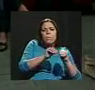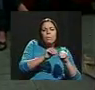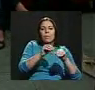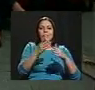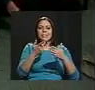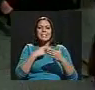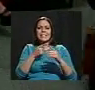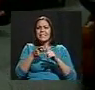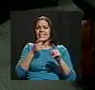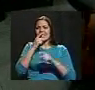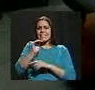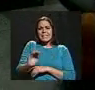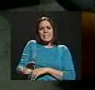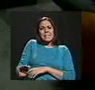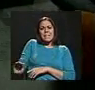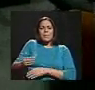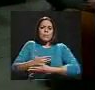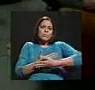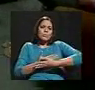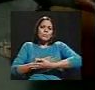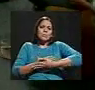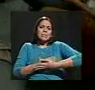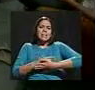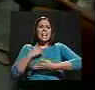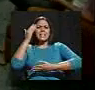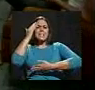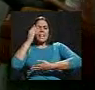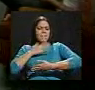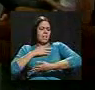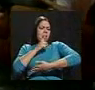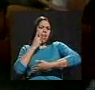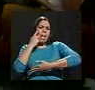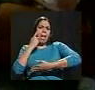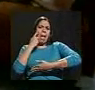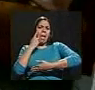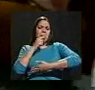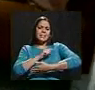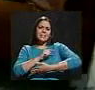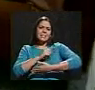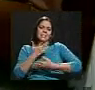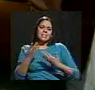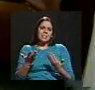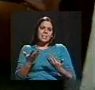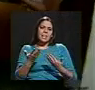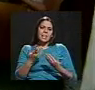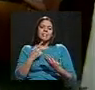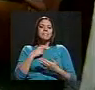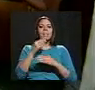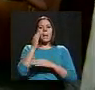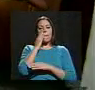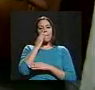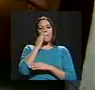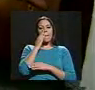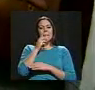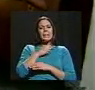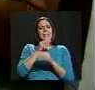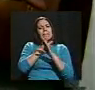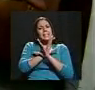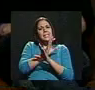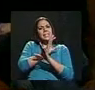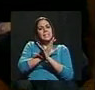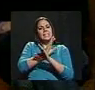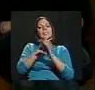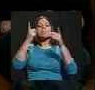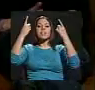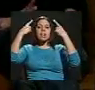recién nacidos. Saber que su hijo lloraba o le ocurría algo fue el motivo para que esa madre fuera más que cuidadosa